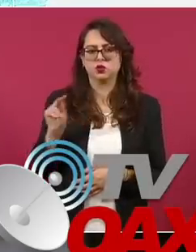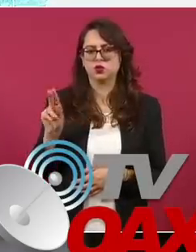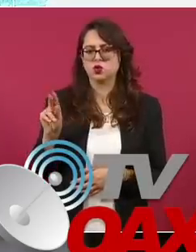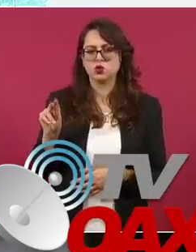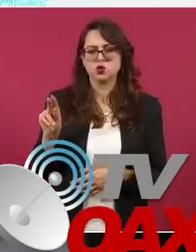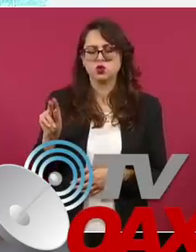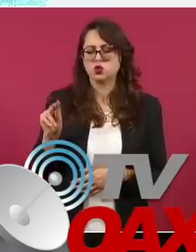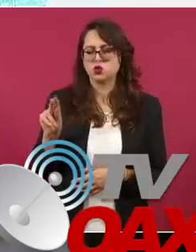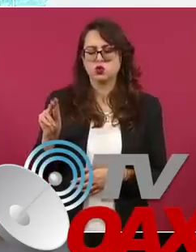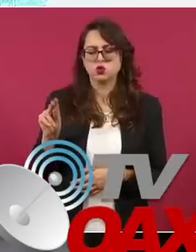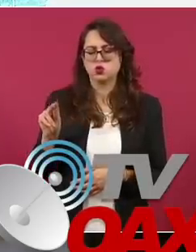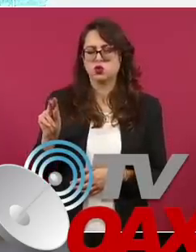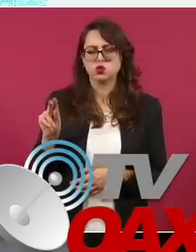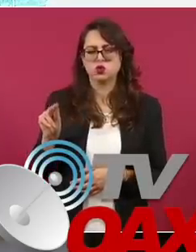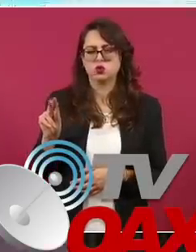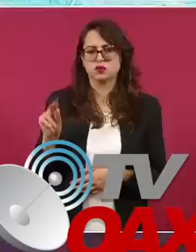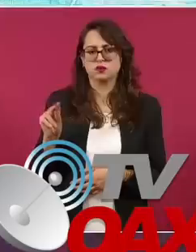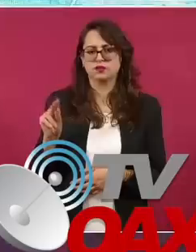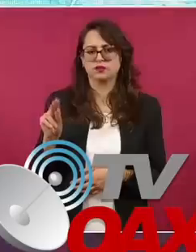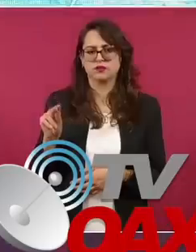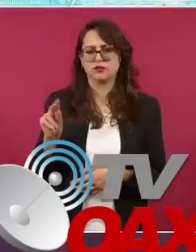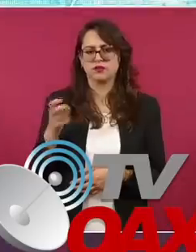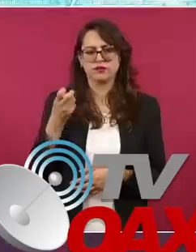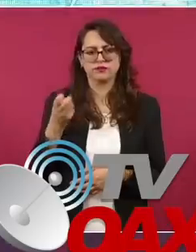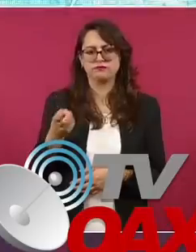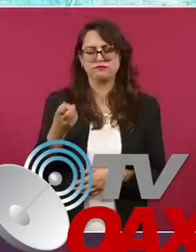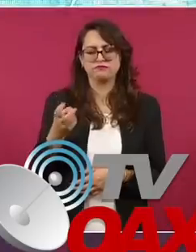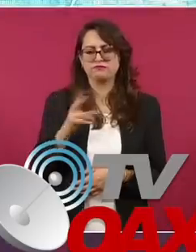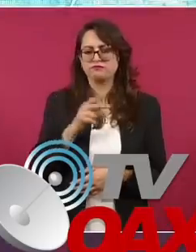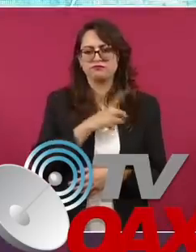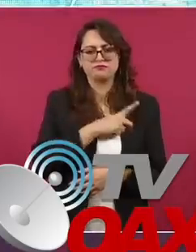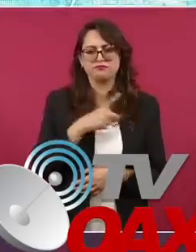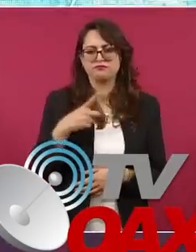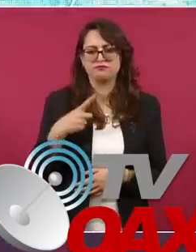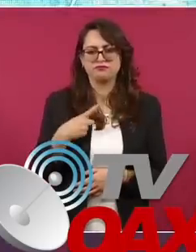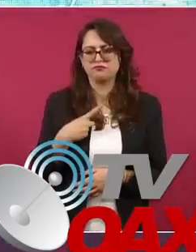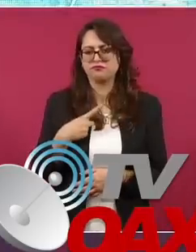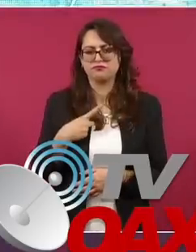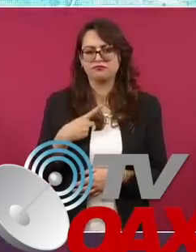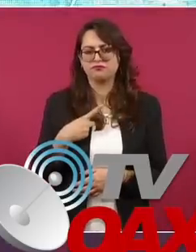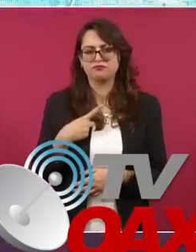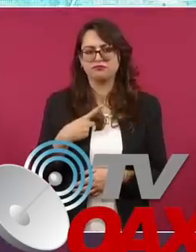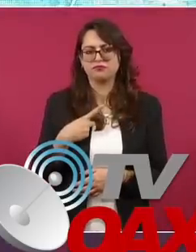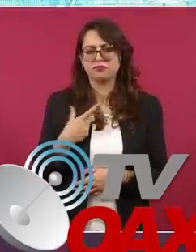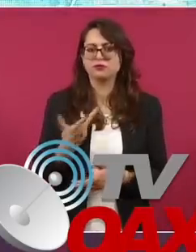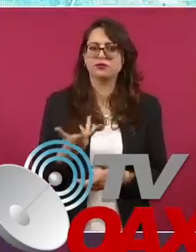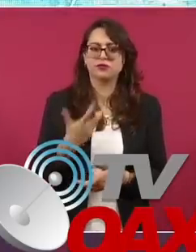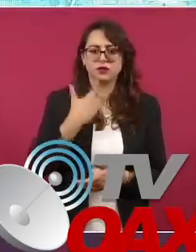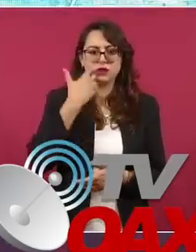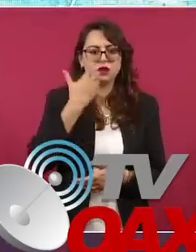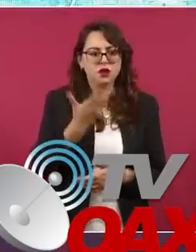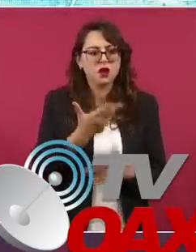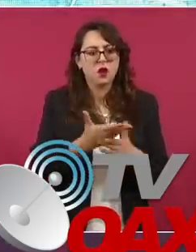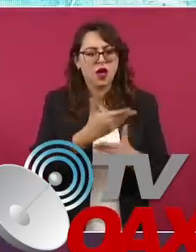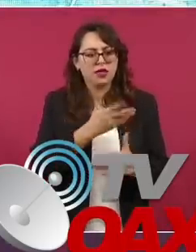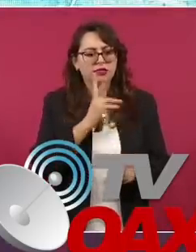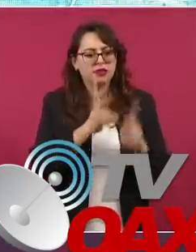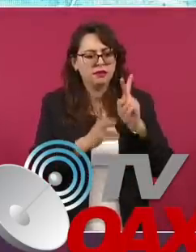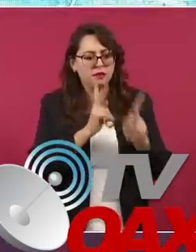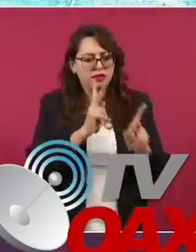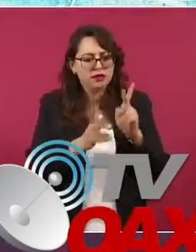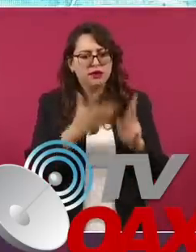se da a conocer el decreto, ¿no? Además, quiero hablar con él para a ver